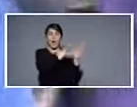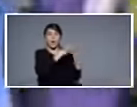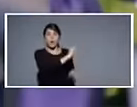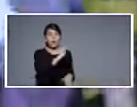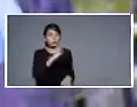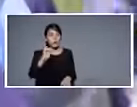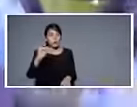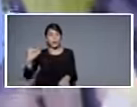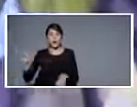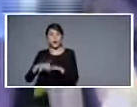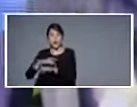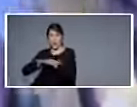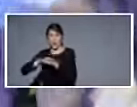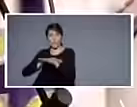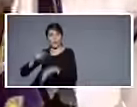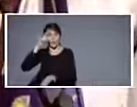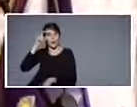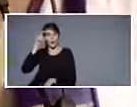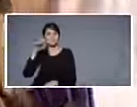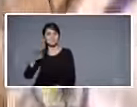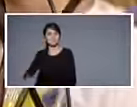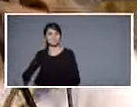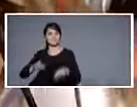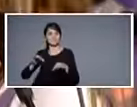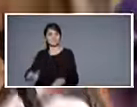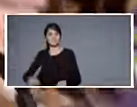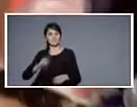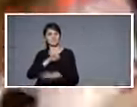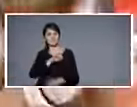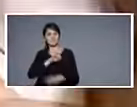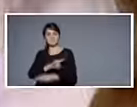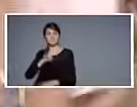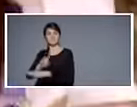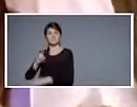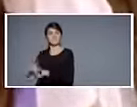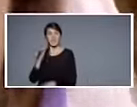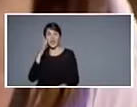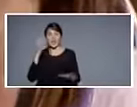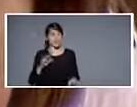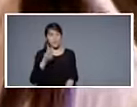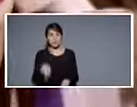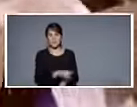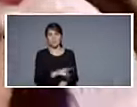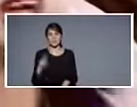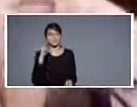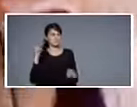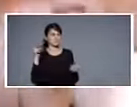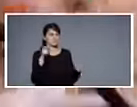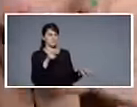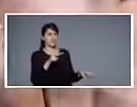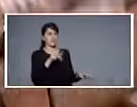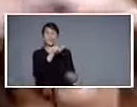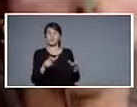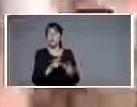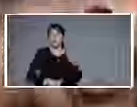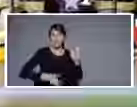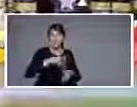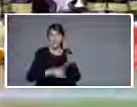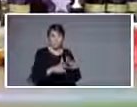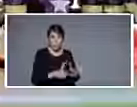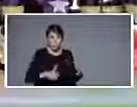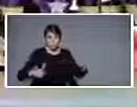puto gobierno mierda de Paulino de estos temas pasa, no es lo que ves. La delincuencia aumenta en barrios como